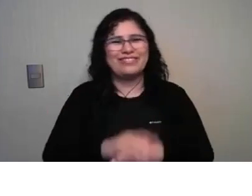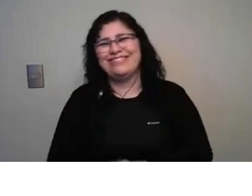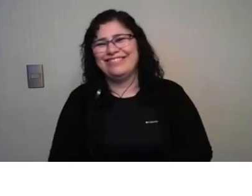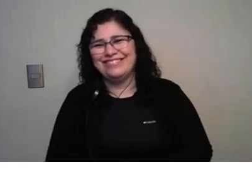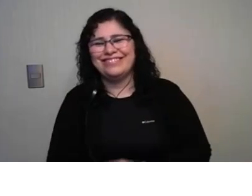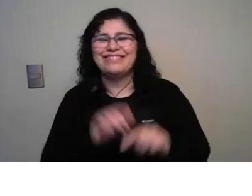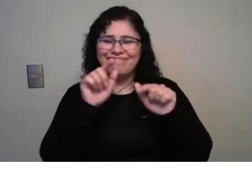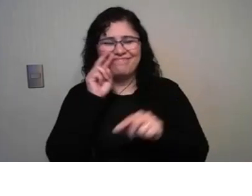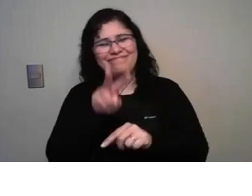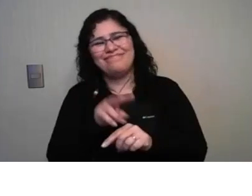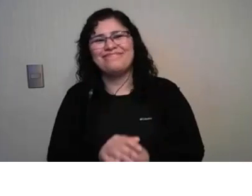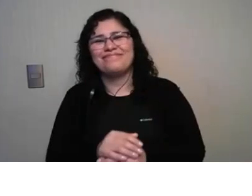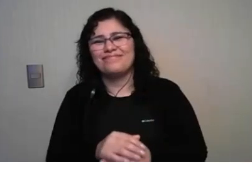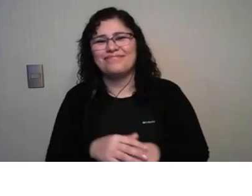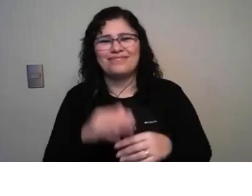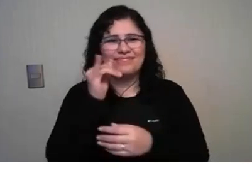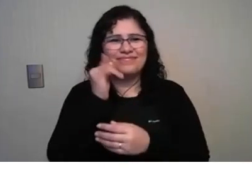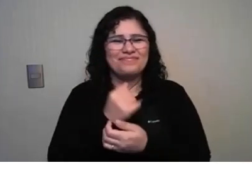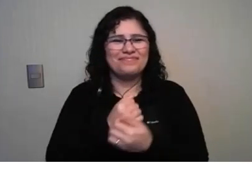sí? Ya.